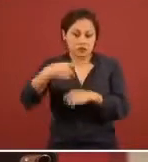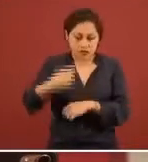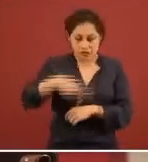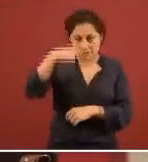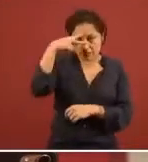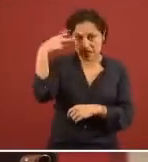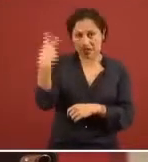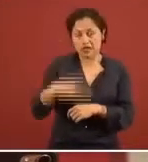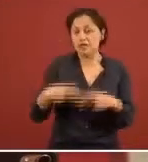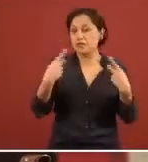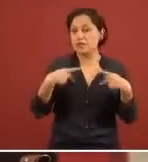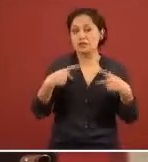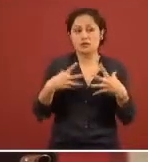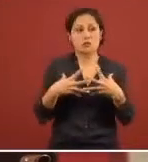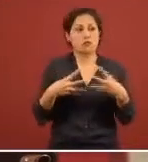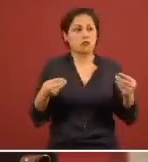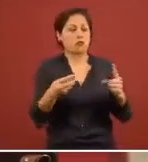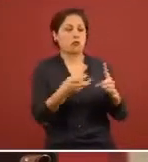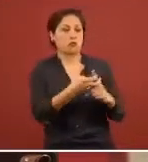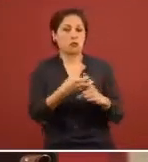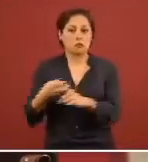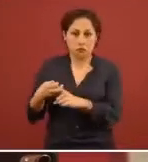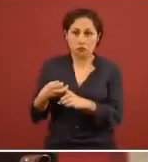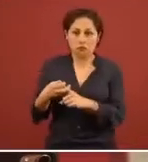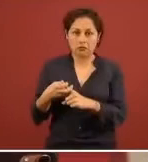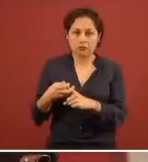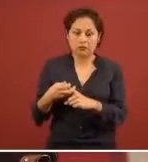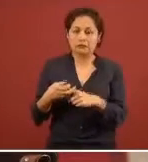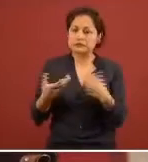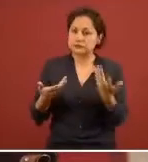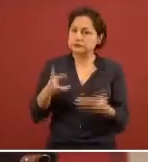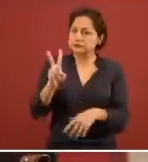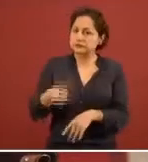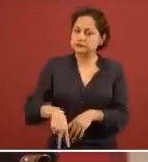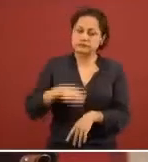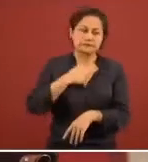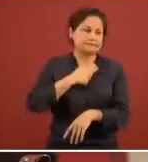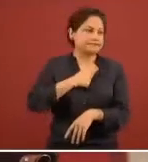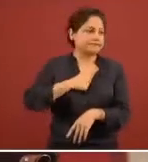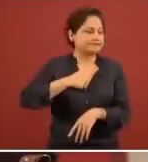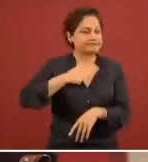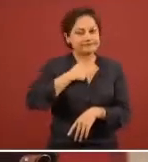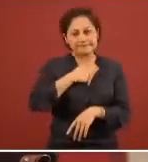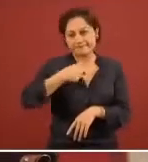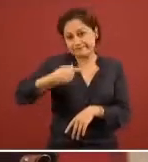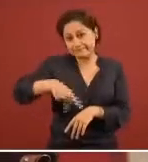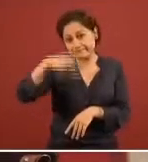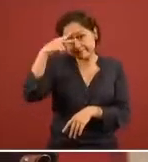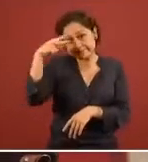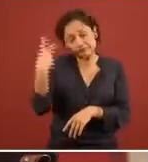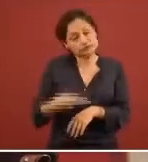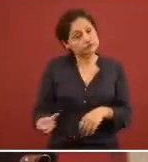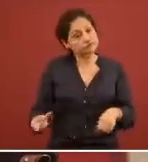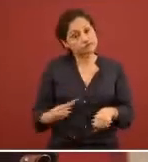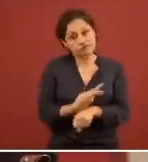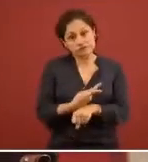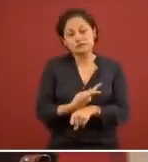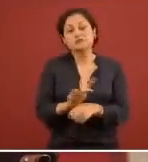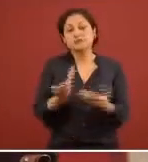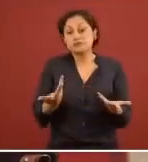desapariciones forzadas, cosa que es una monumental tragedia social, existe una